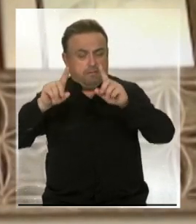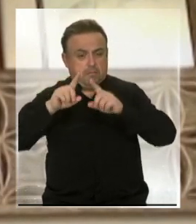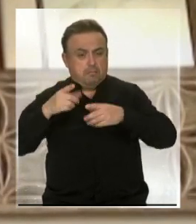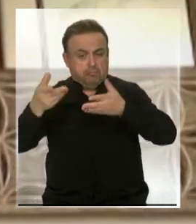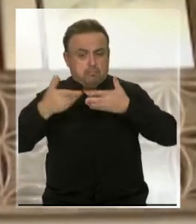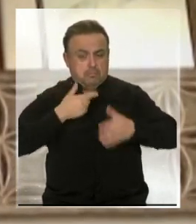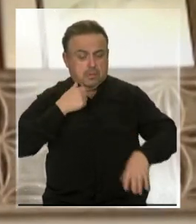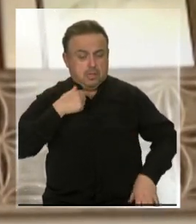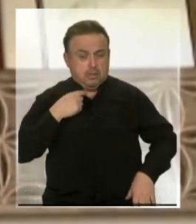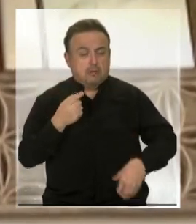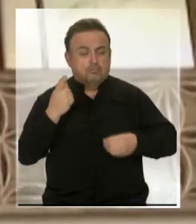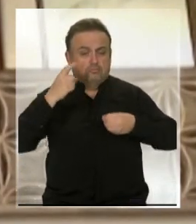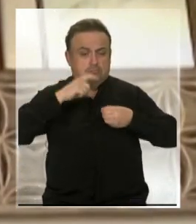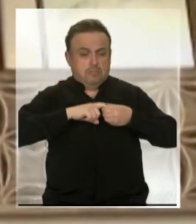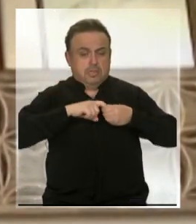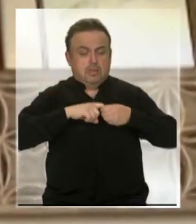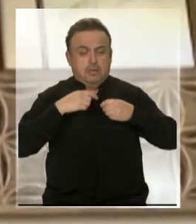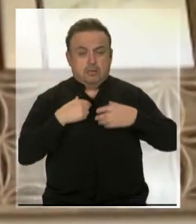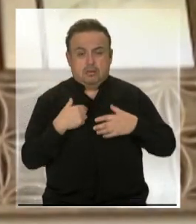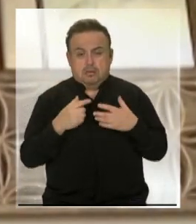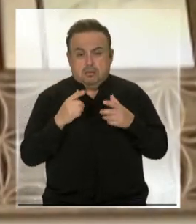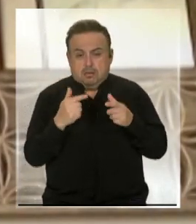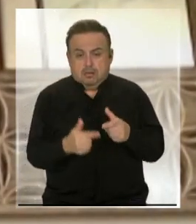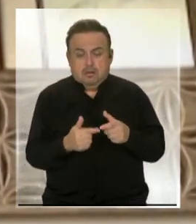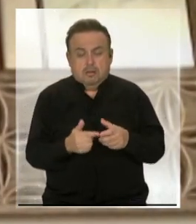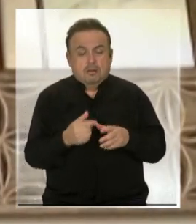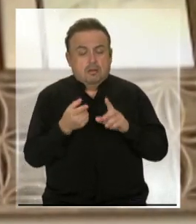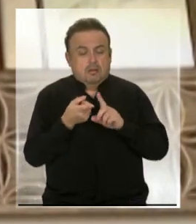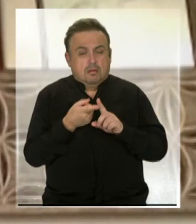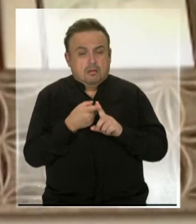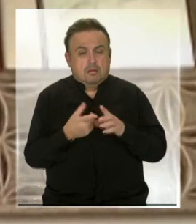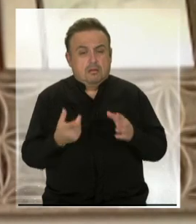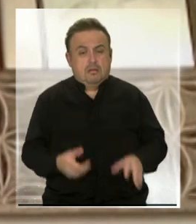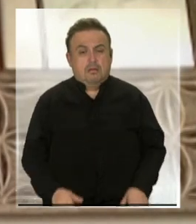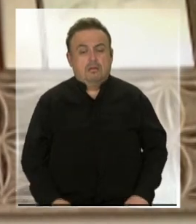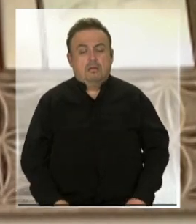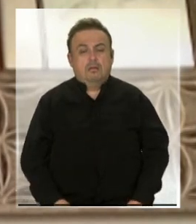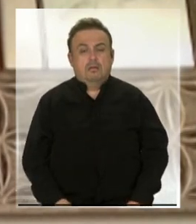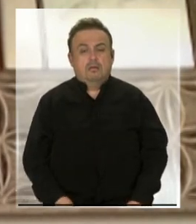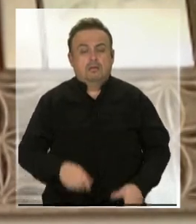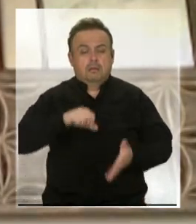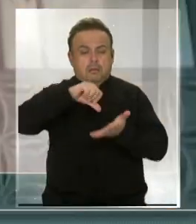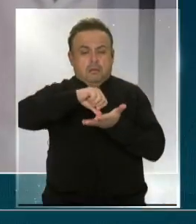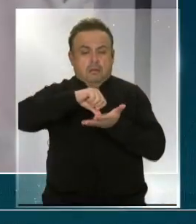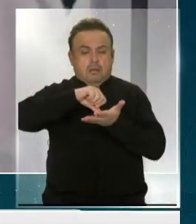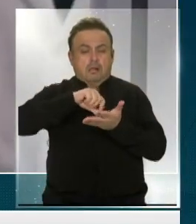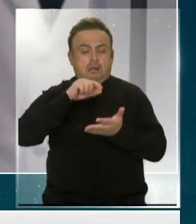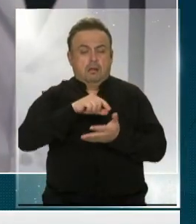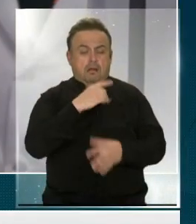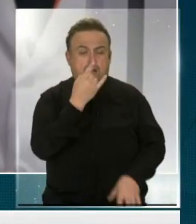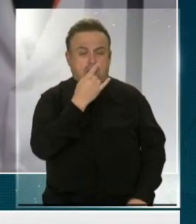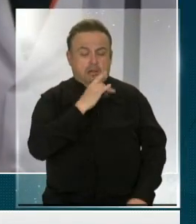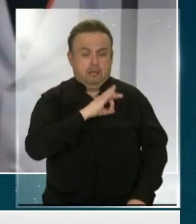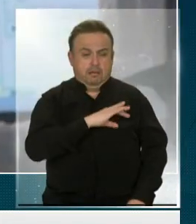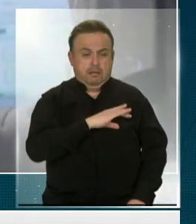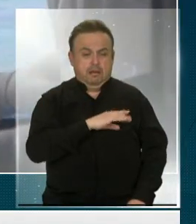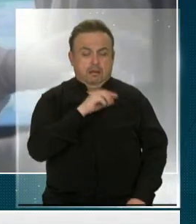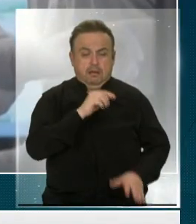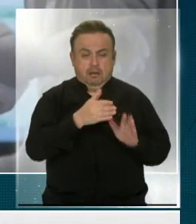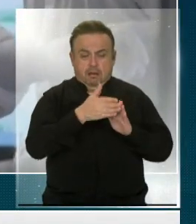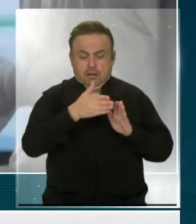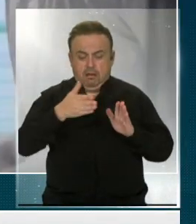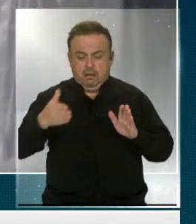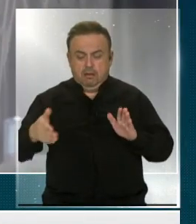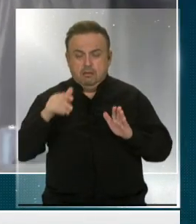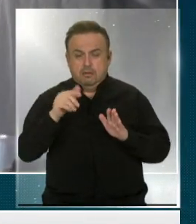nosotros afortunadamente vamos a estar participando como centro desde la universidad de chile amada y otro